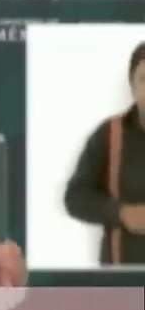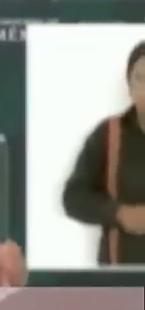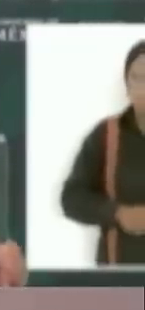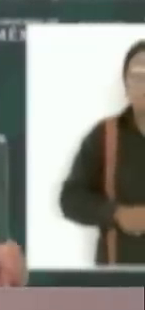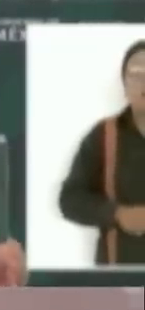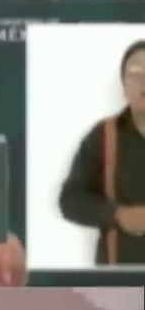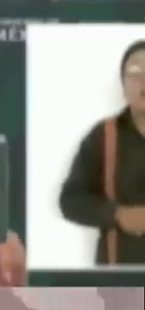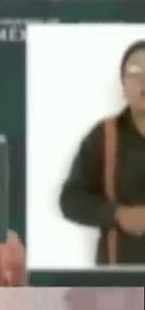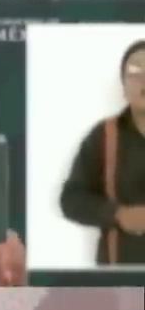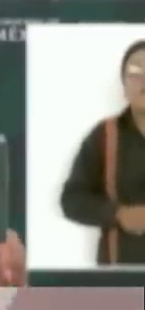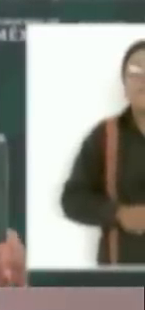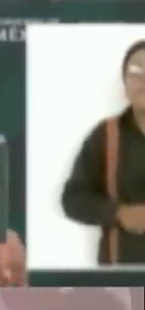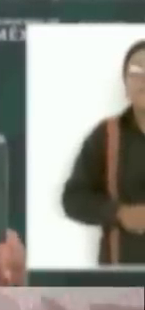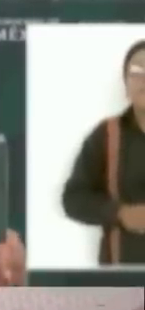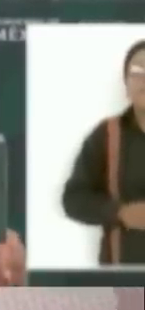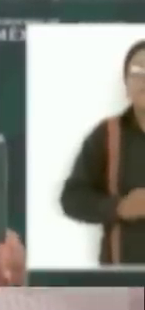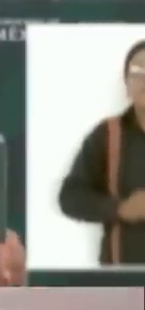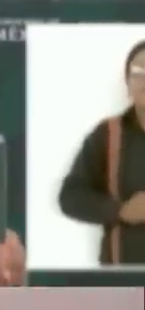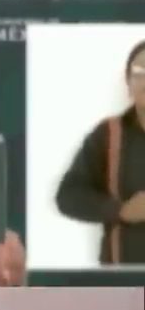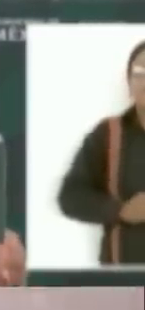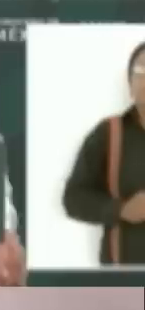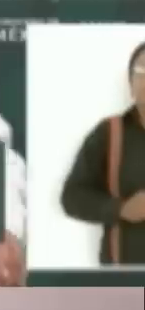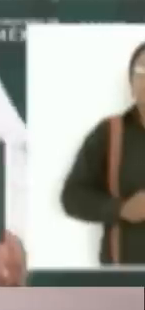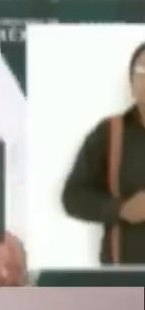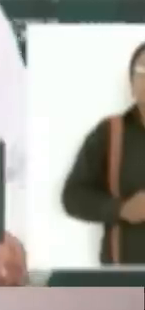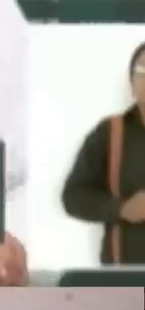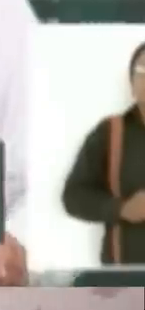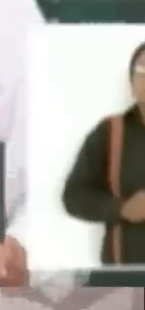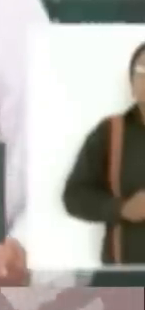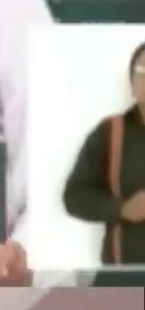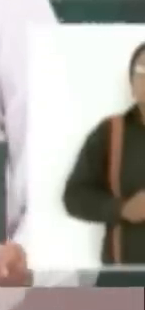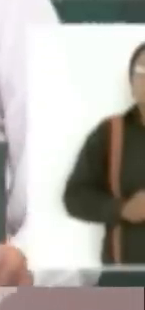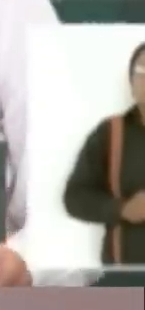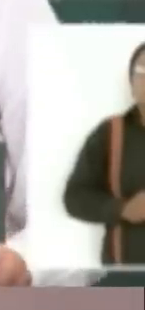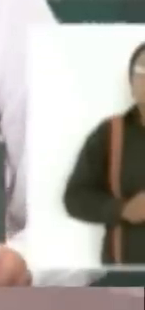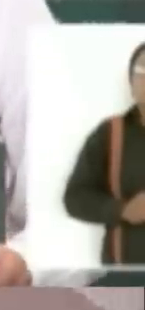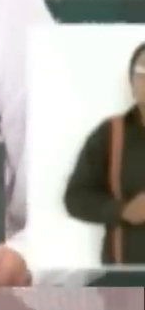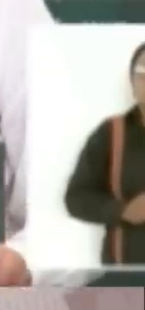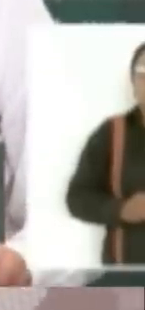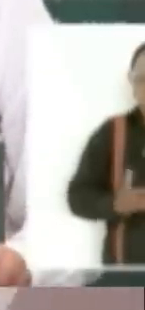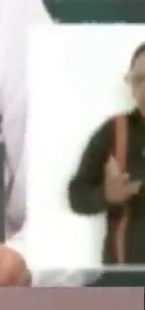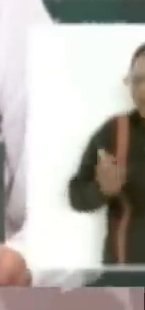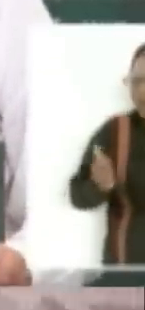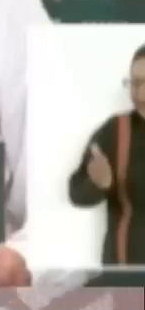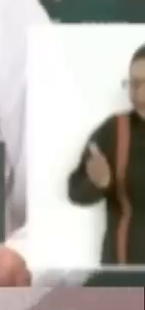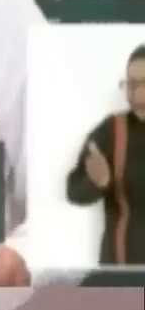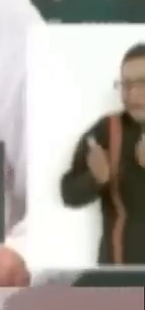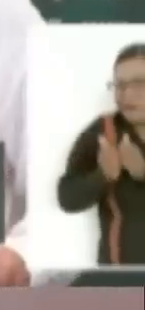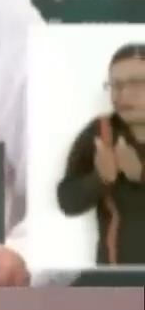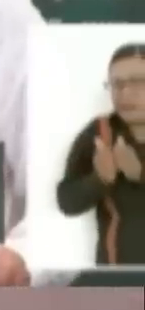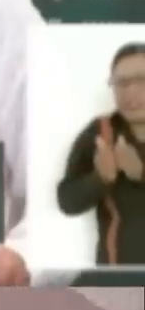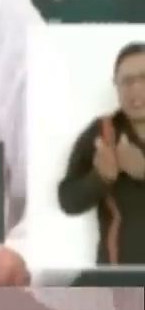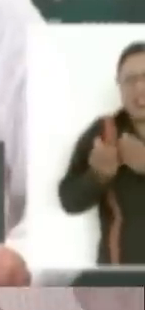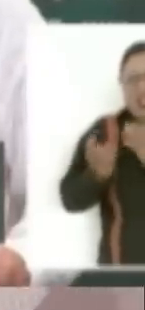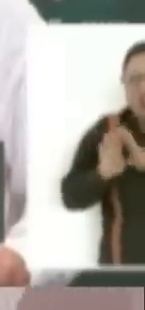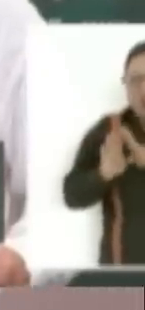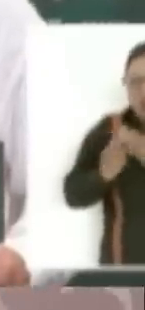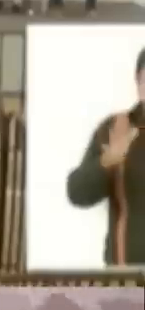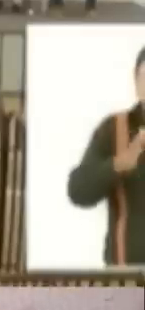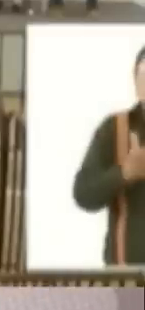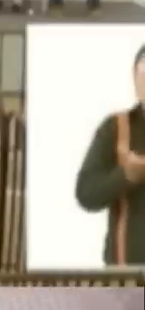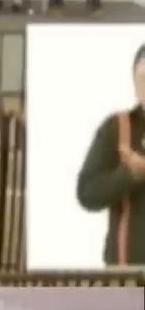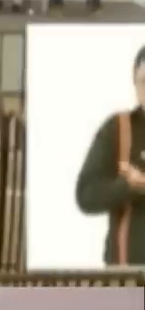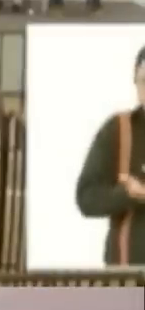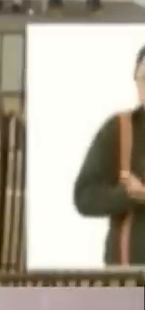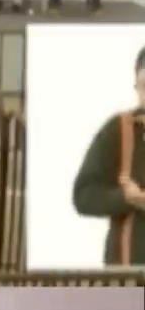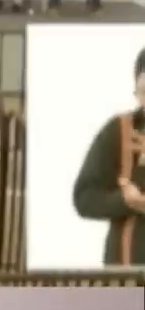preocupé muchísimo. No me pegó duro, pero yo porque ya llevaba 5 dosis. Sí, y en todo caso, esto de hacerlo parecer, como dices tú,